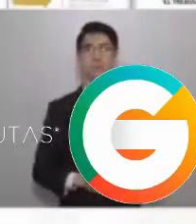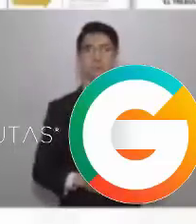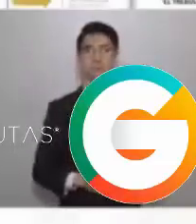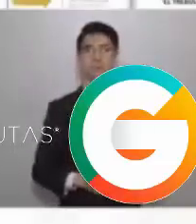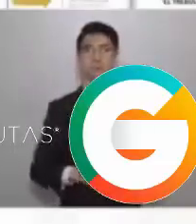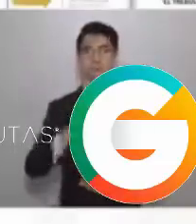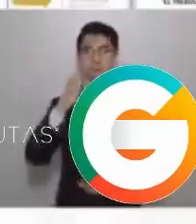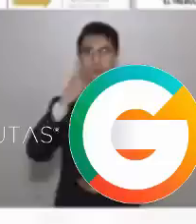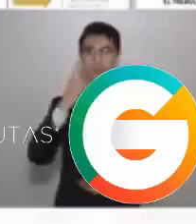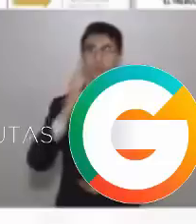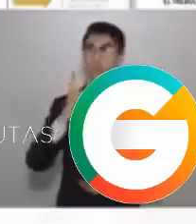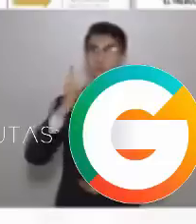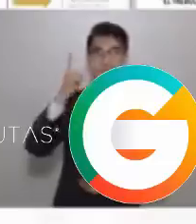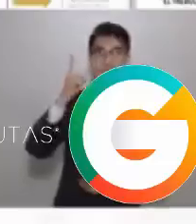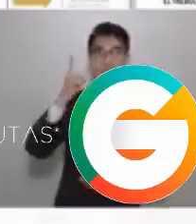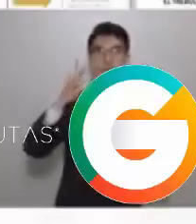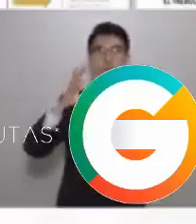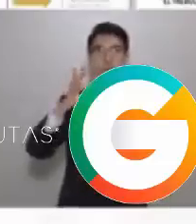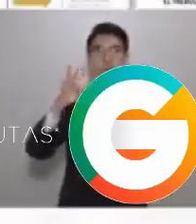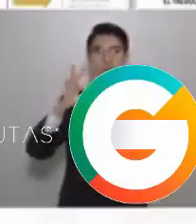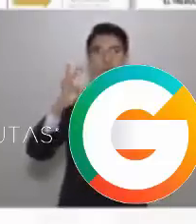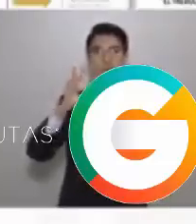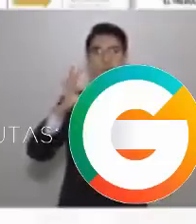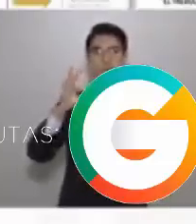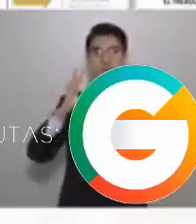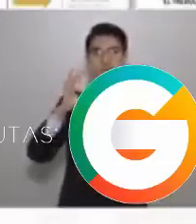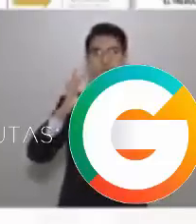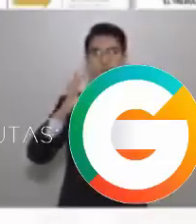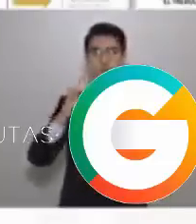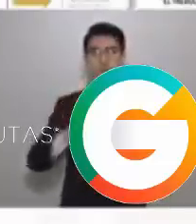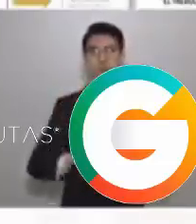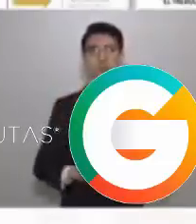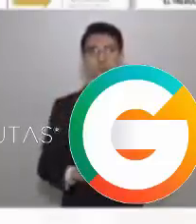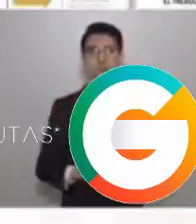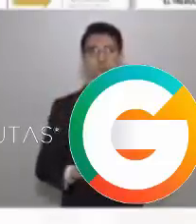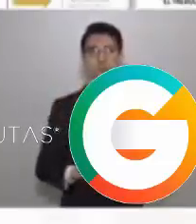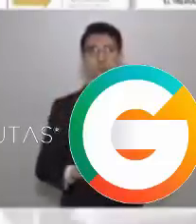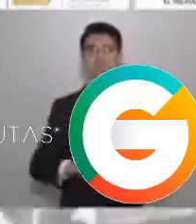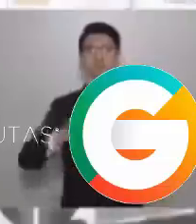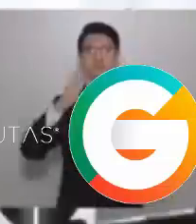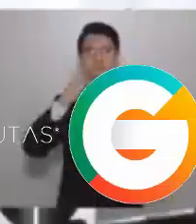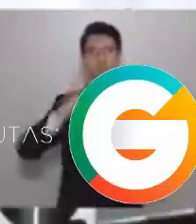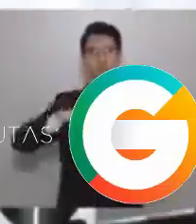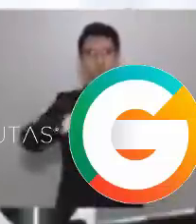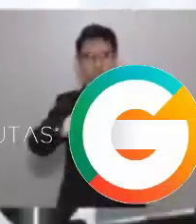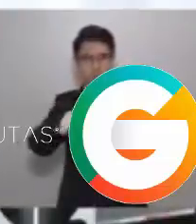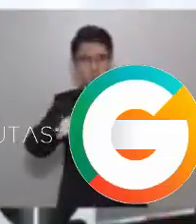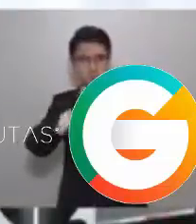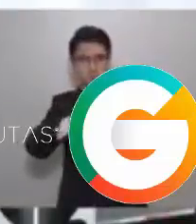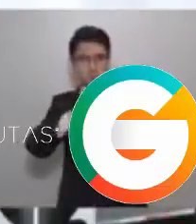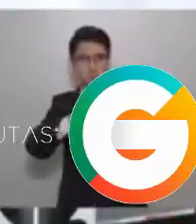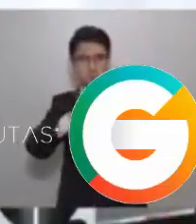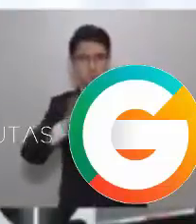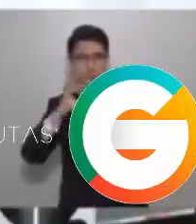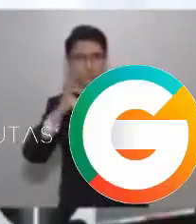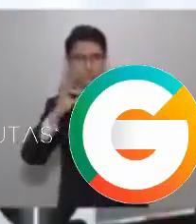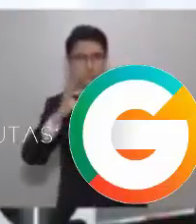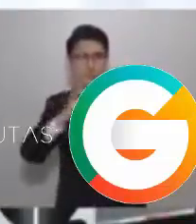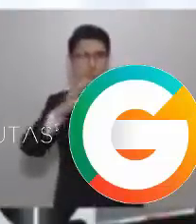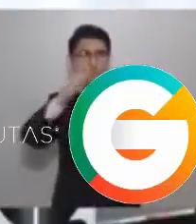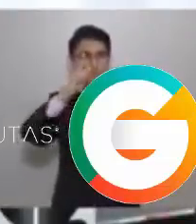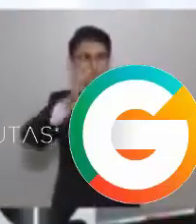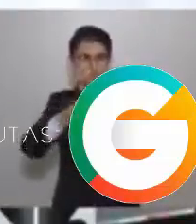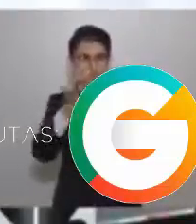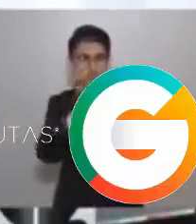personas vinculadas desde luego a actividades ilícitas. Los datos de inteligencia intercambiados en la mesa de seguridad